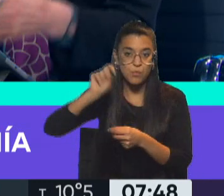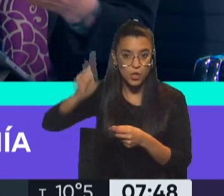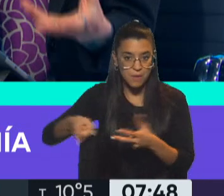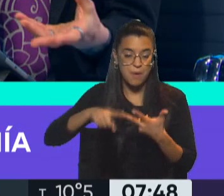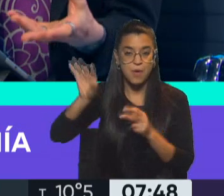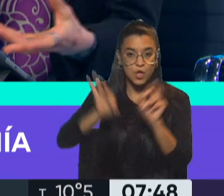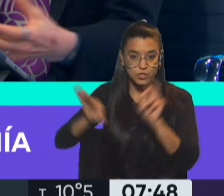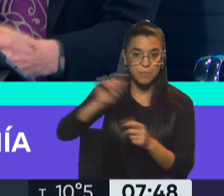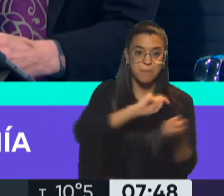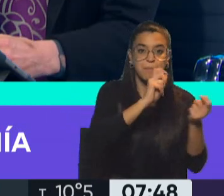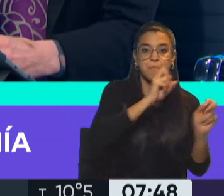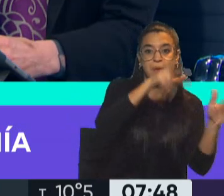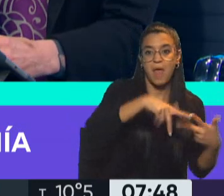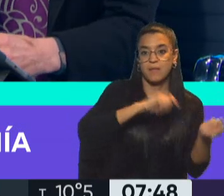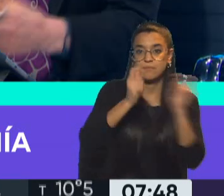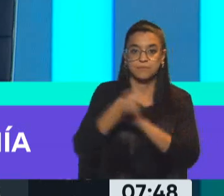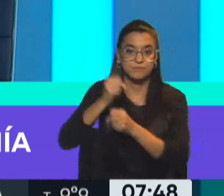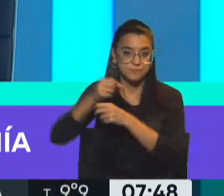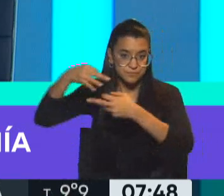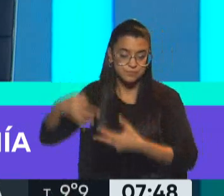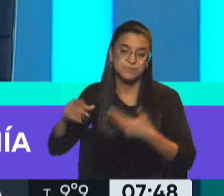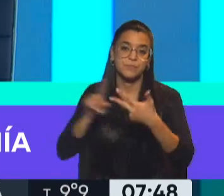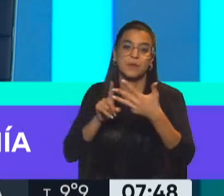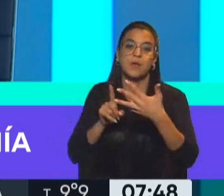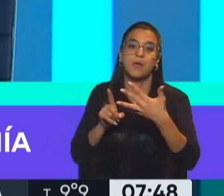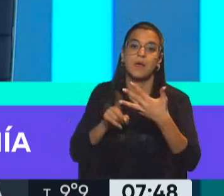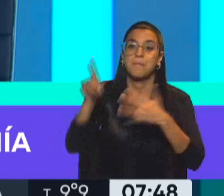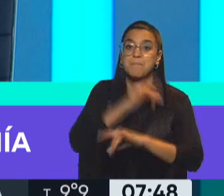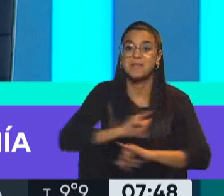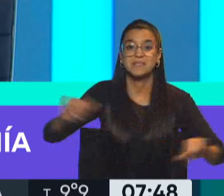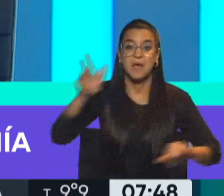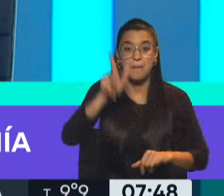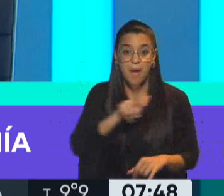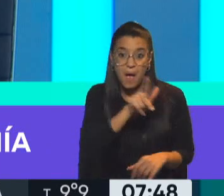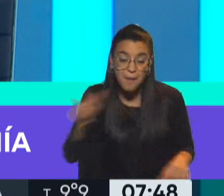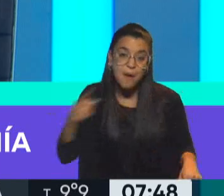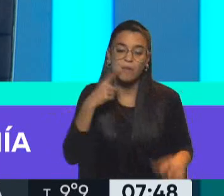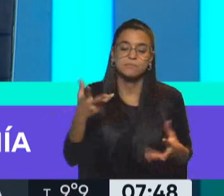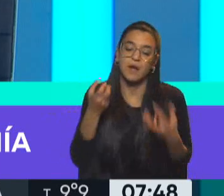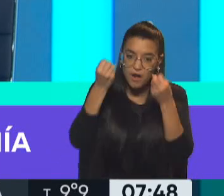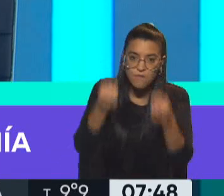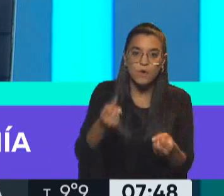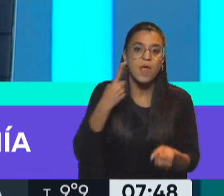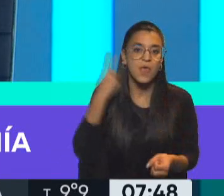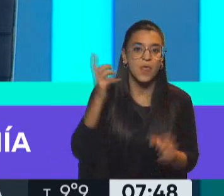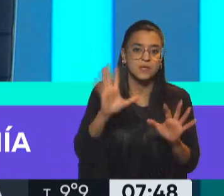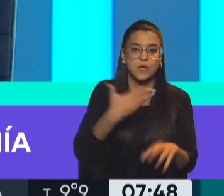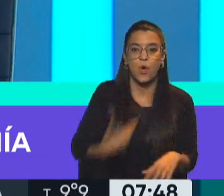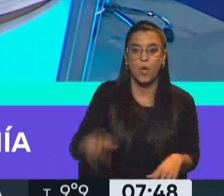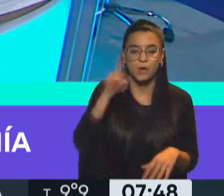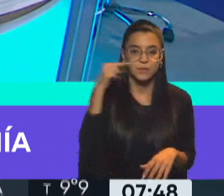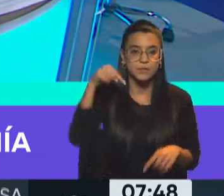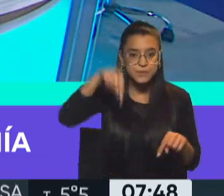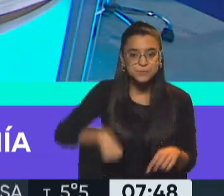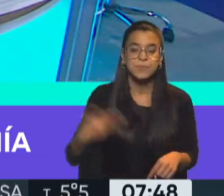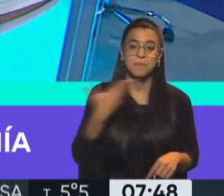proyecto debe cambiar planes por empleo genuino y el mensaje del papa obviamente lo que viene es a reforzar esta idea del gobierno nacional con